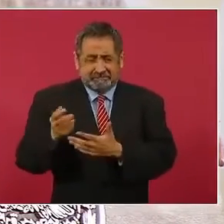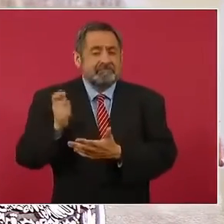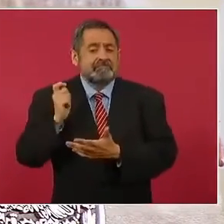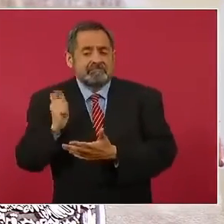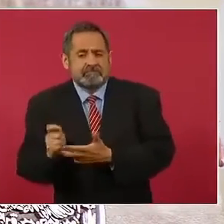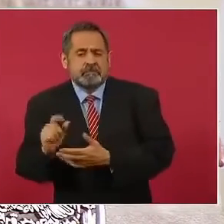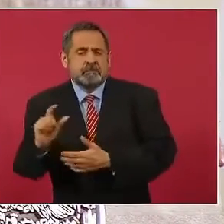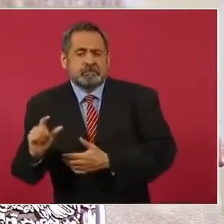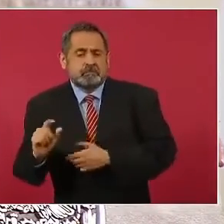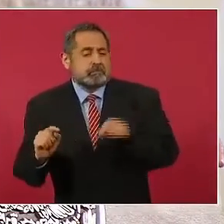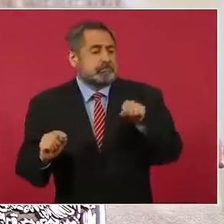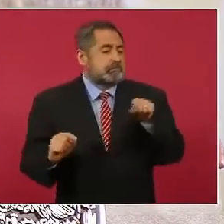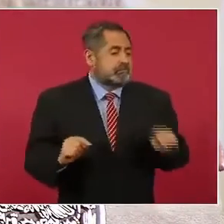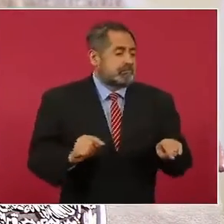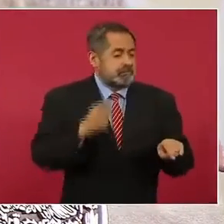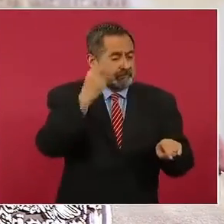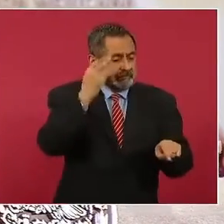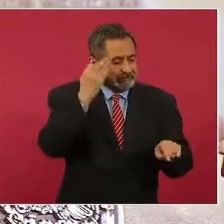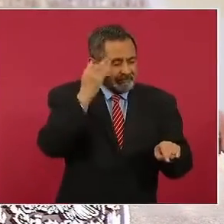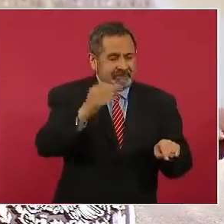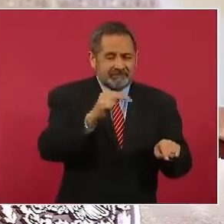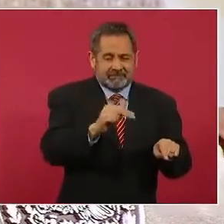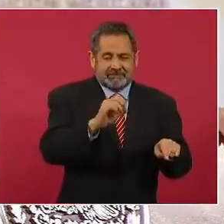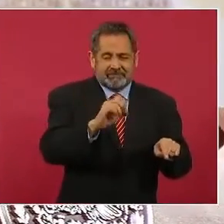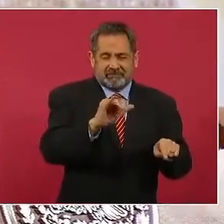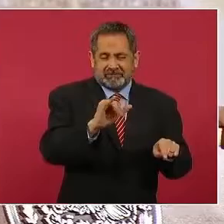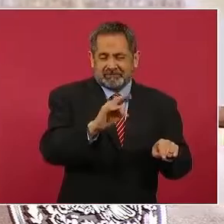durante 3 siglos de colonia.